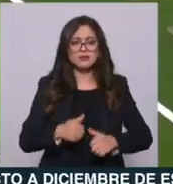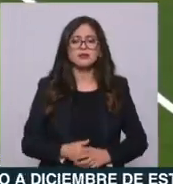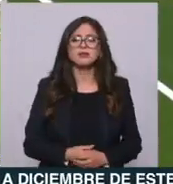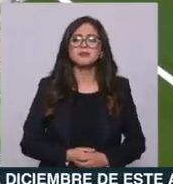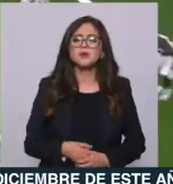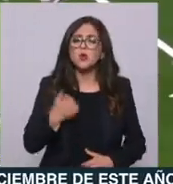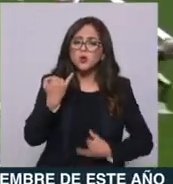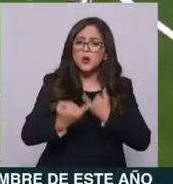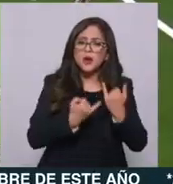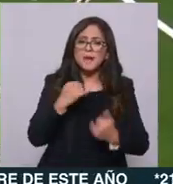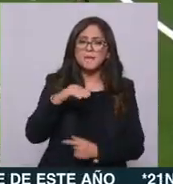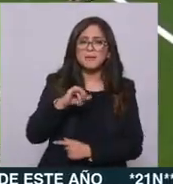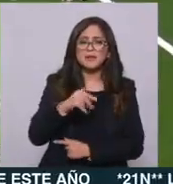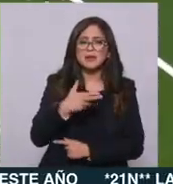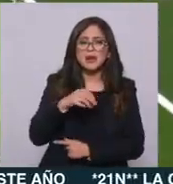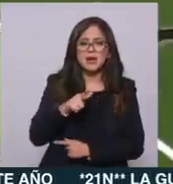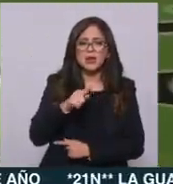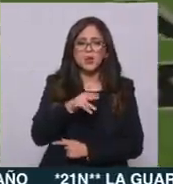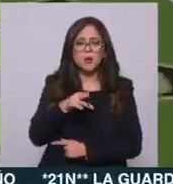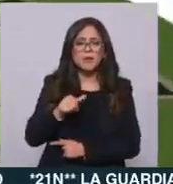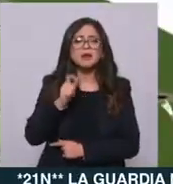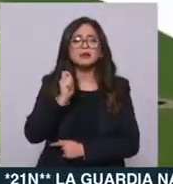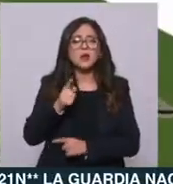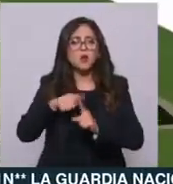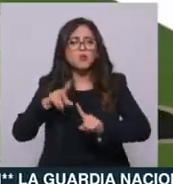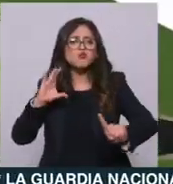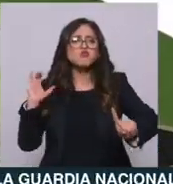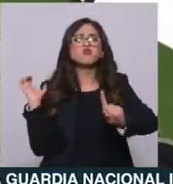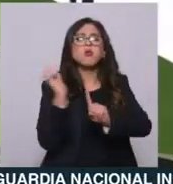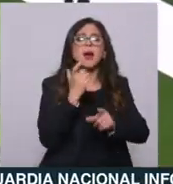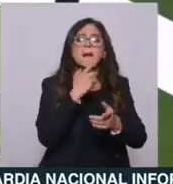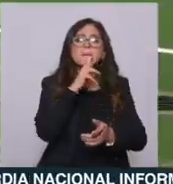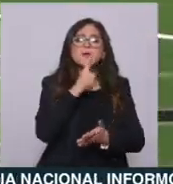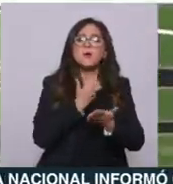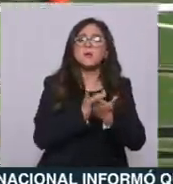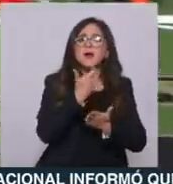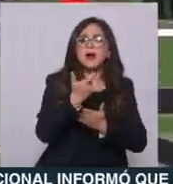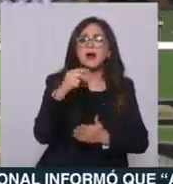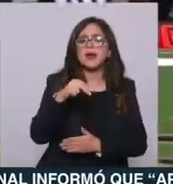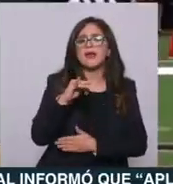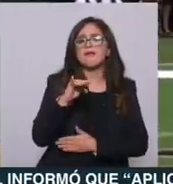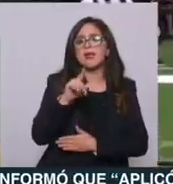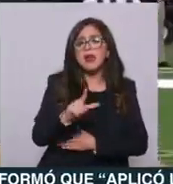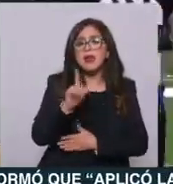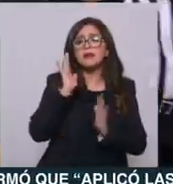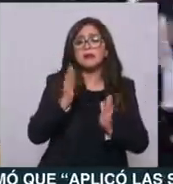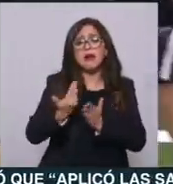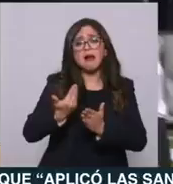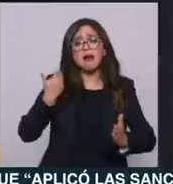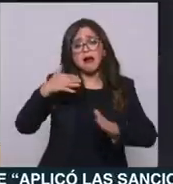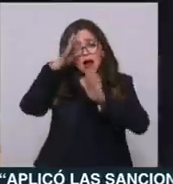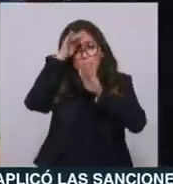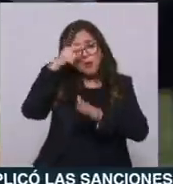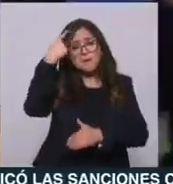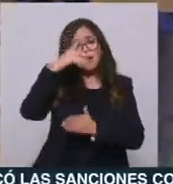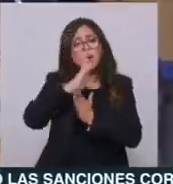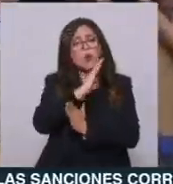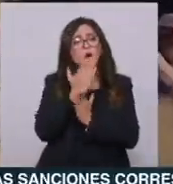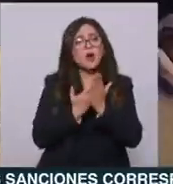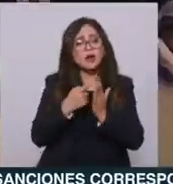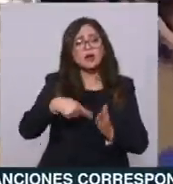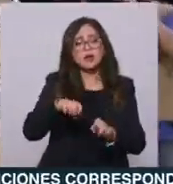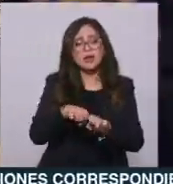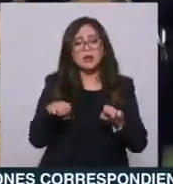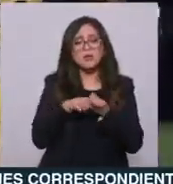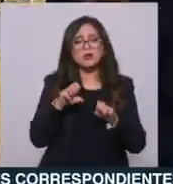El jugador Michael Thomas se convertirá en el receptor mejor pagado de la NFL, luego de haber llegado a un acuerdo para la extensión de su contrato con los Santos de